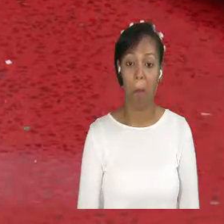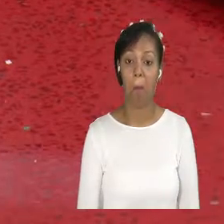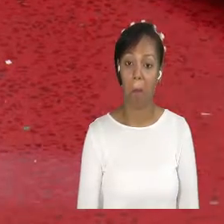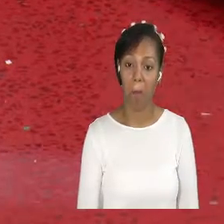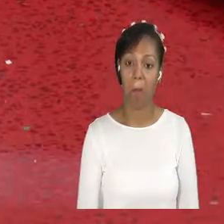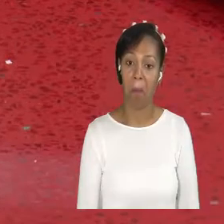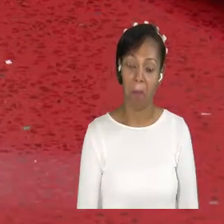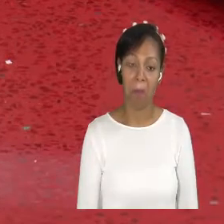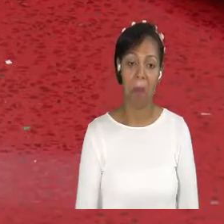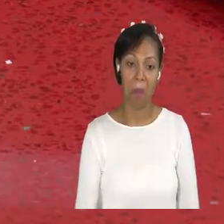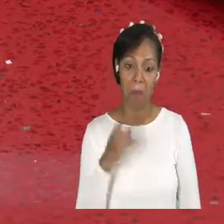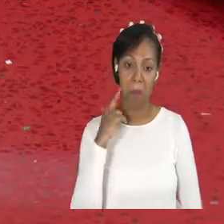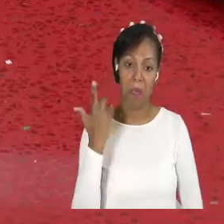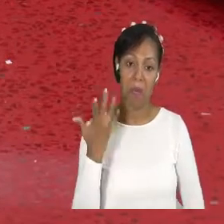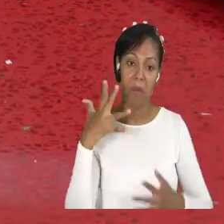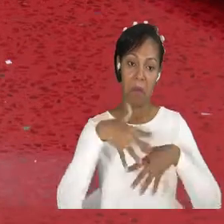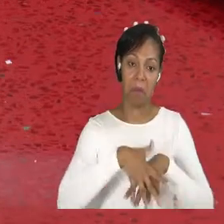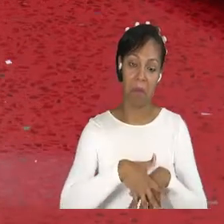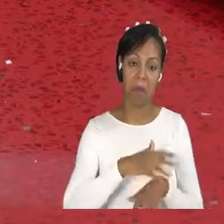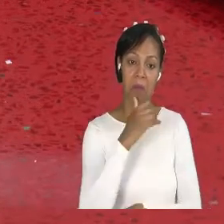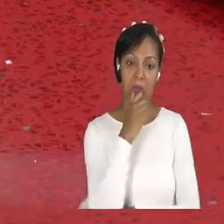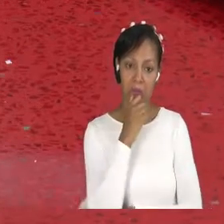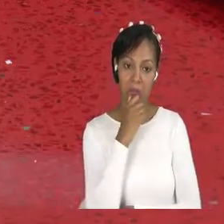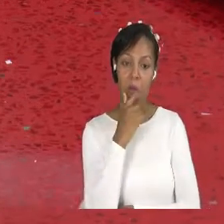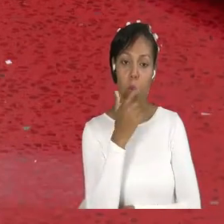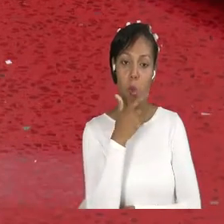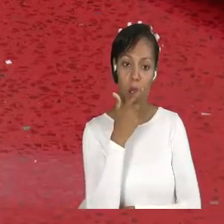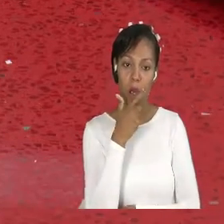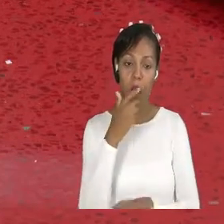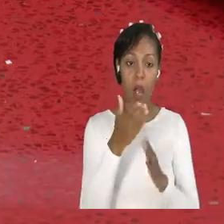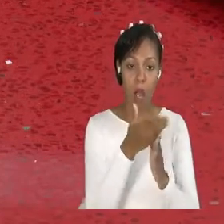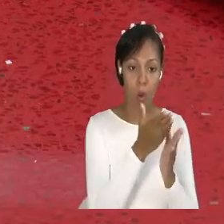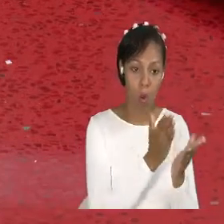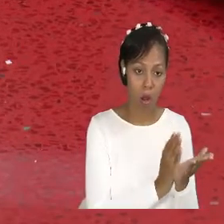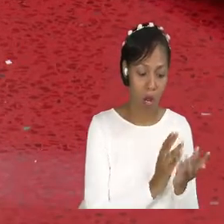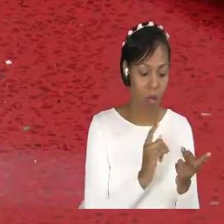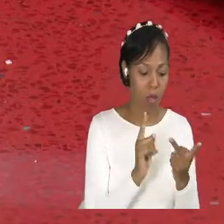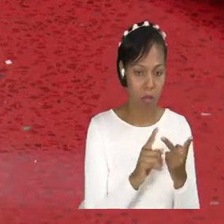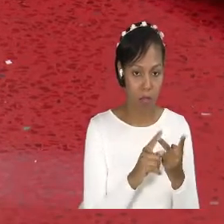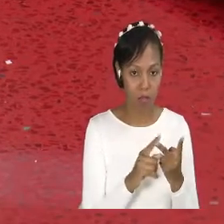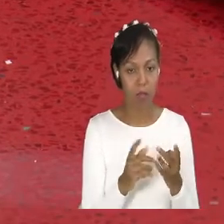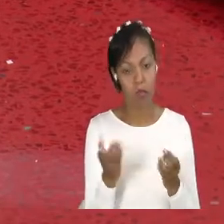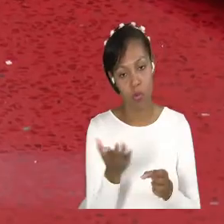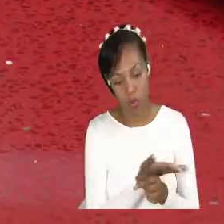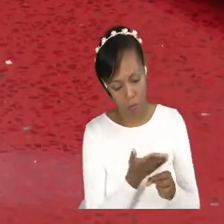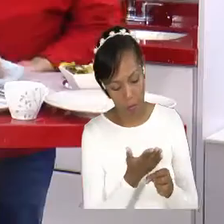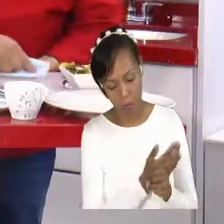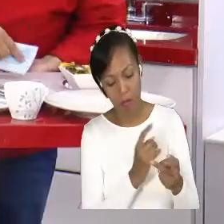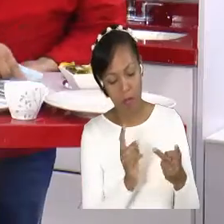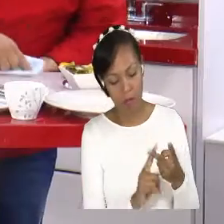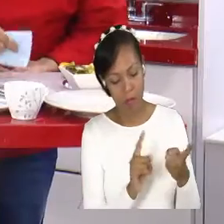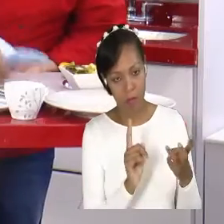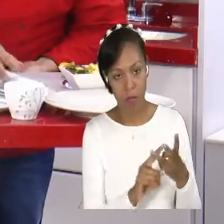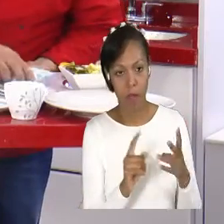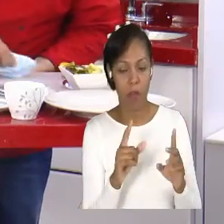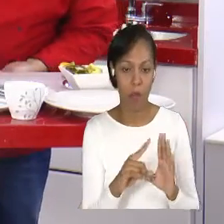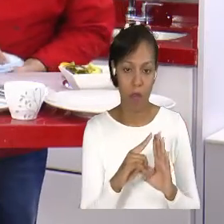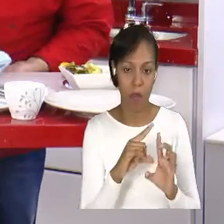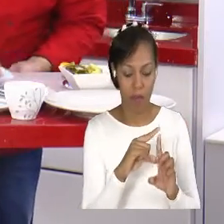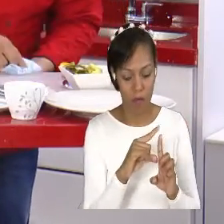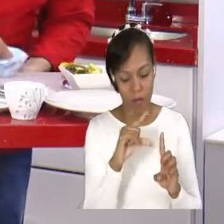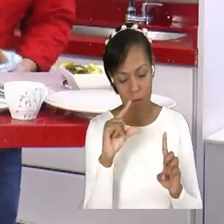Bueno, entonces aquí mezclamos lo que fue aguacate, tomate, espinaca y cilantro. Espinaca y cilantro. Y le